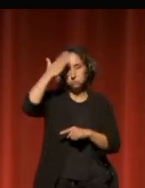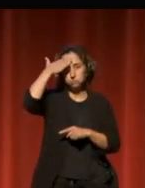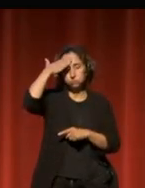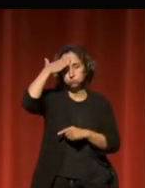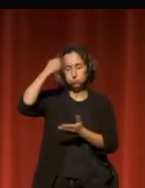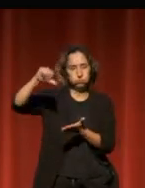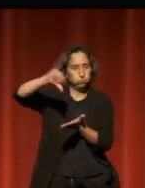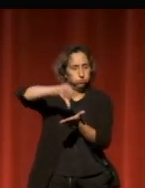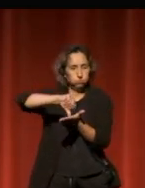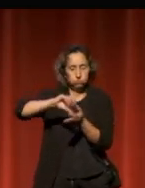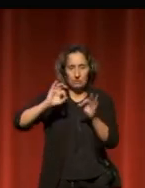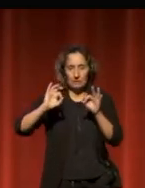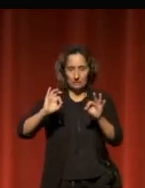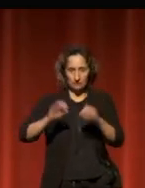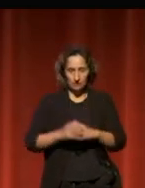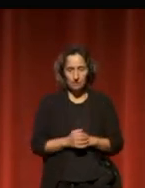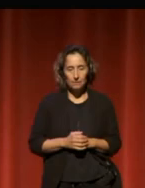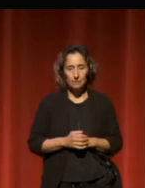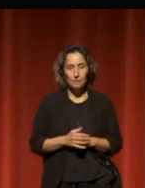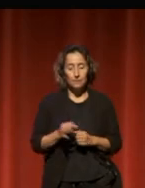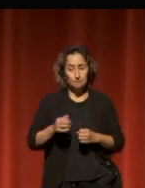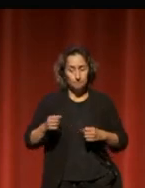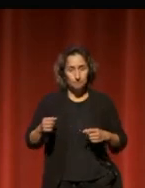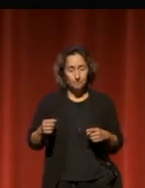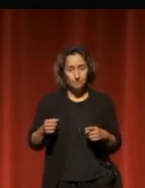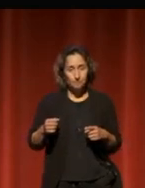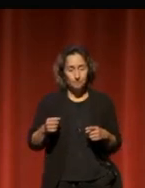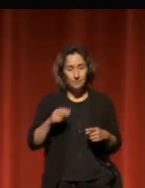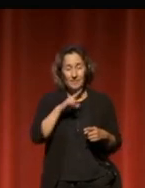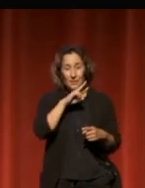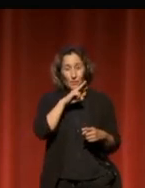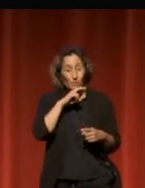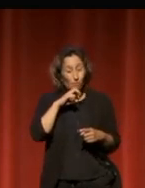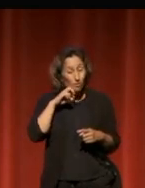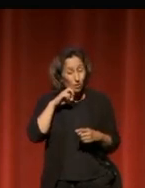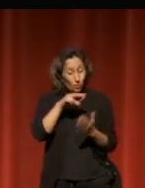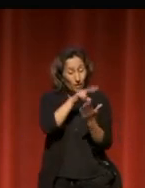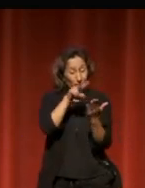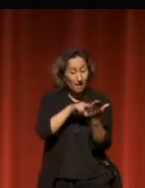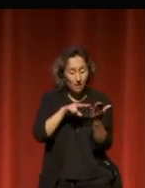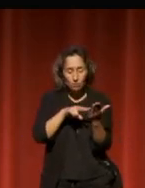estamos obligados también a potenciar el valor insustituible de la